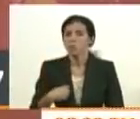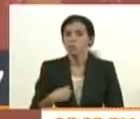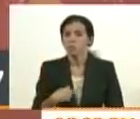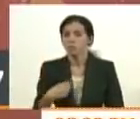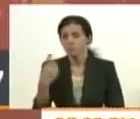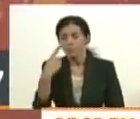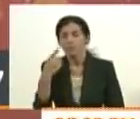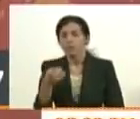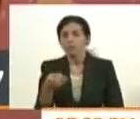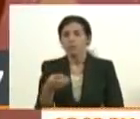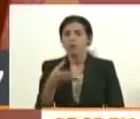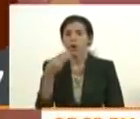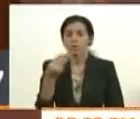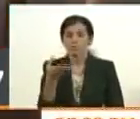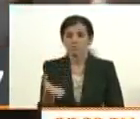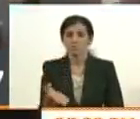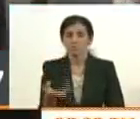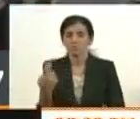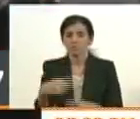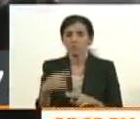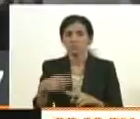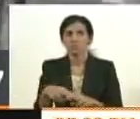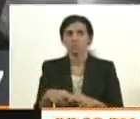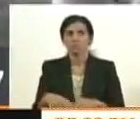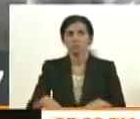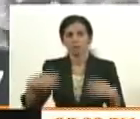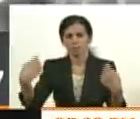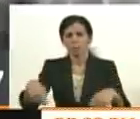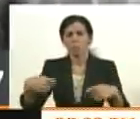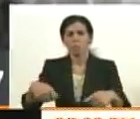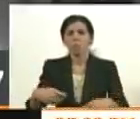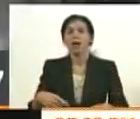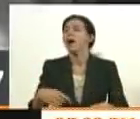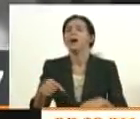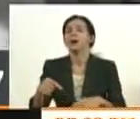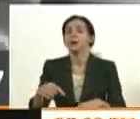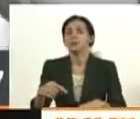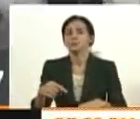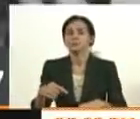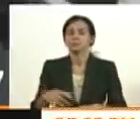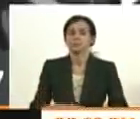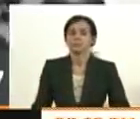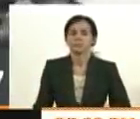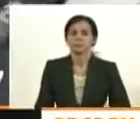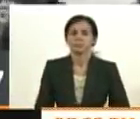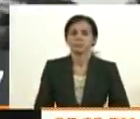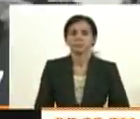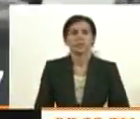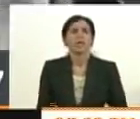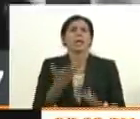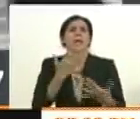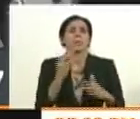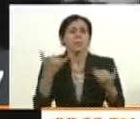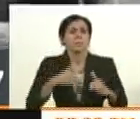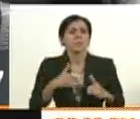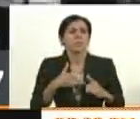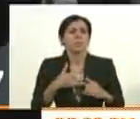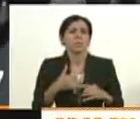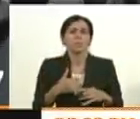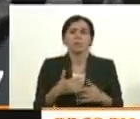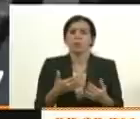son, estos sí le echan, que ahí es donde yo digo, y si a mi hijo le hubiese pasado algo,